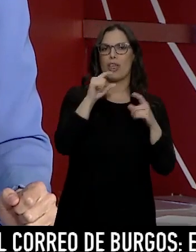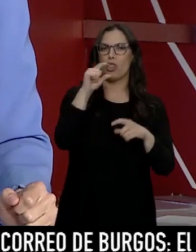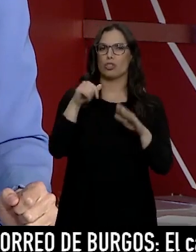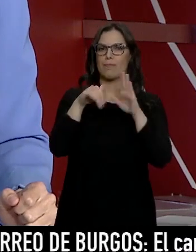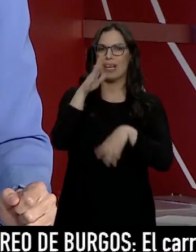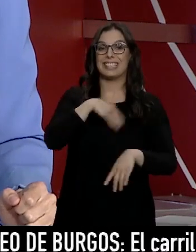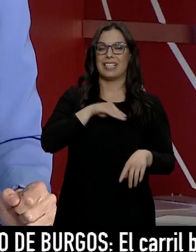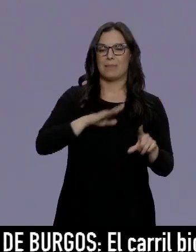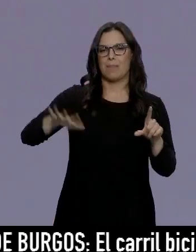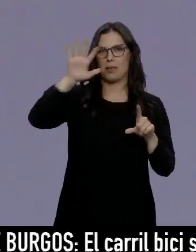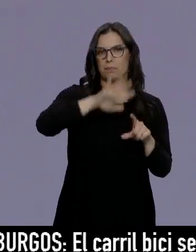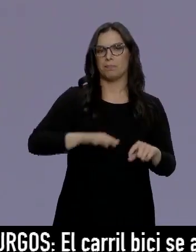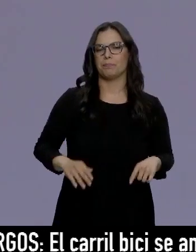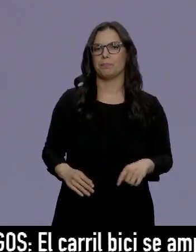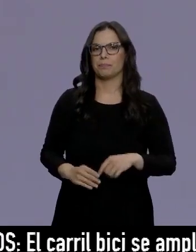España.